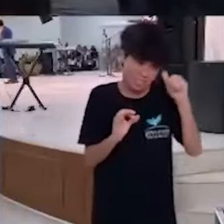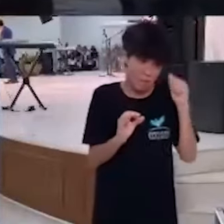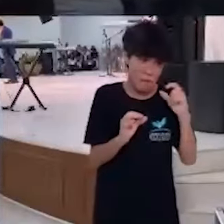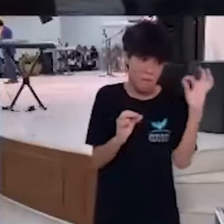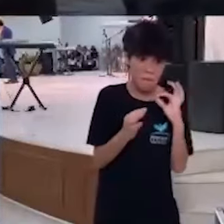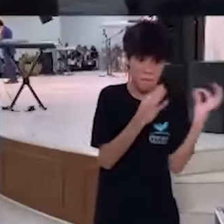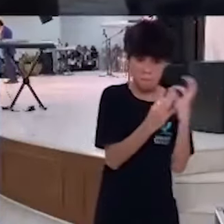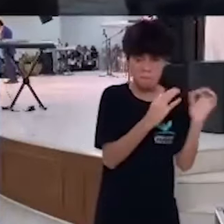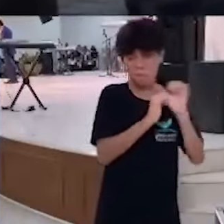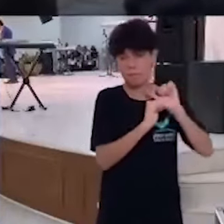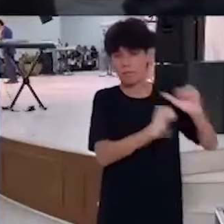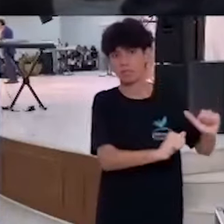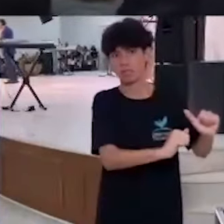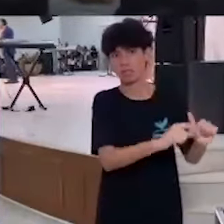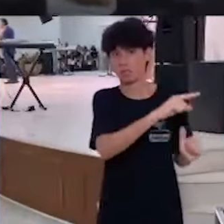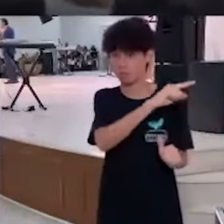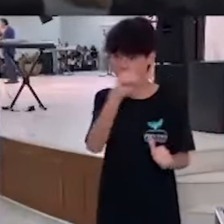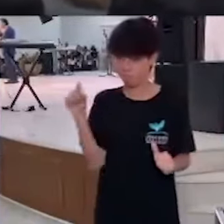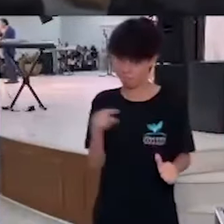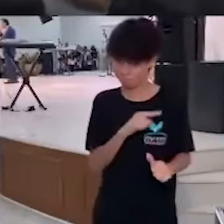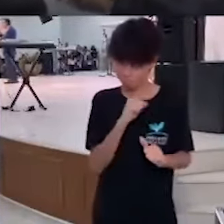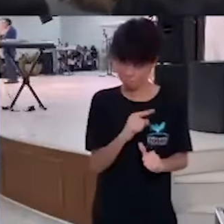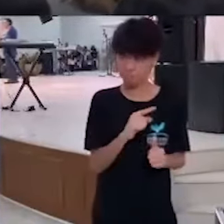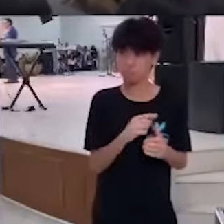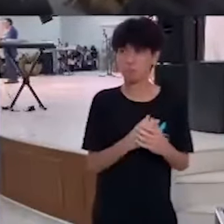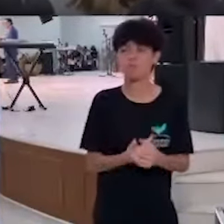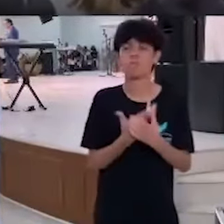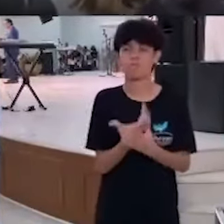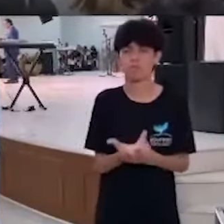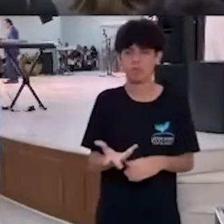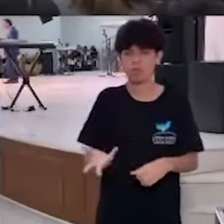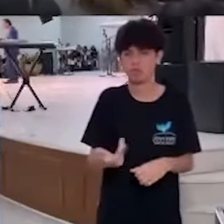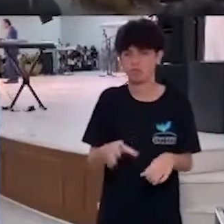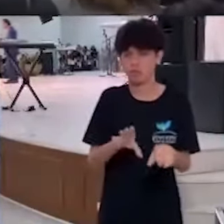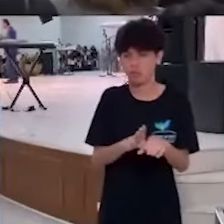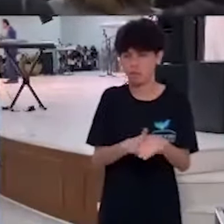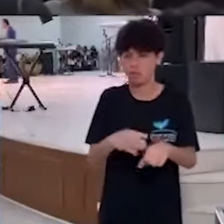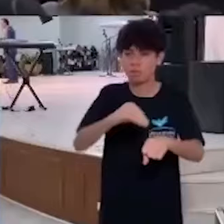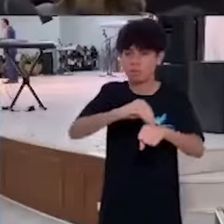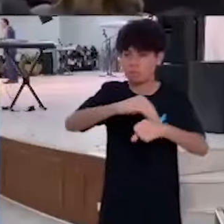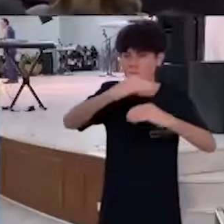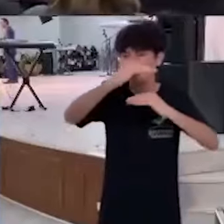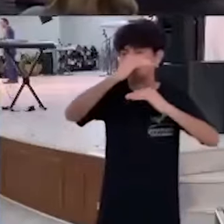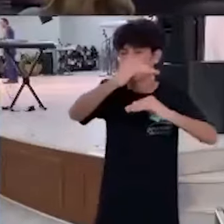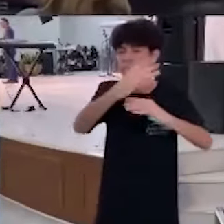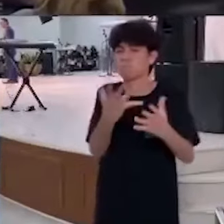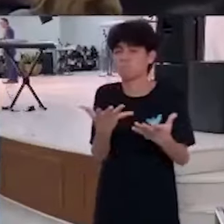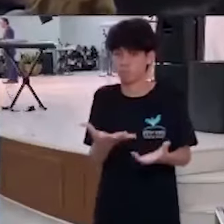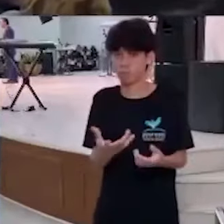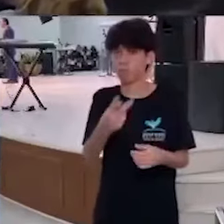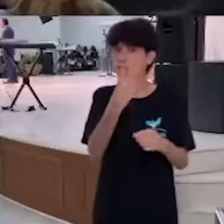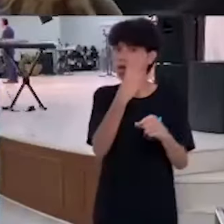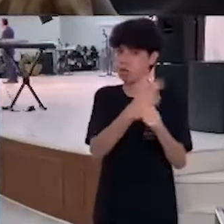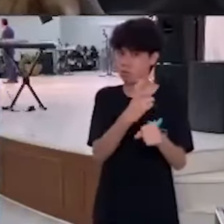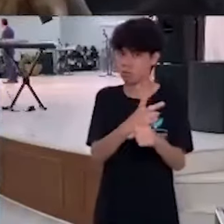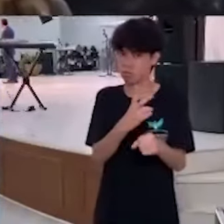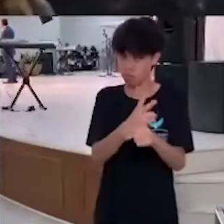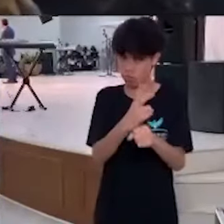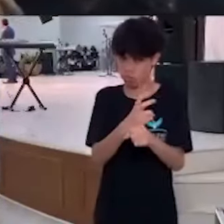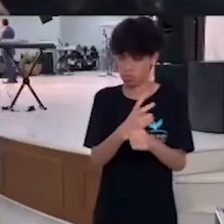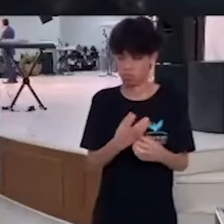mal. ¿Cuántos dicen amén? Candado número 2, debemos poner límites claros en nuestras